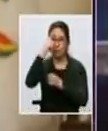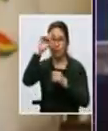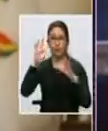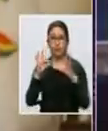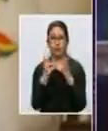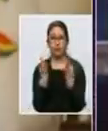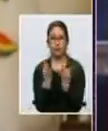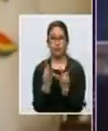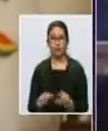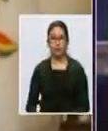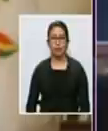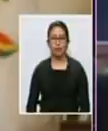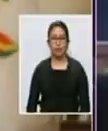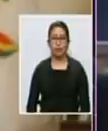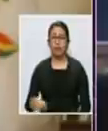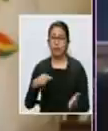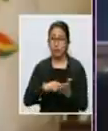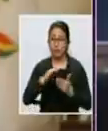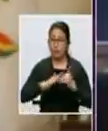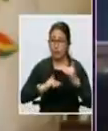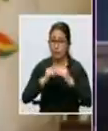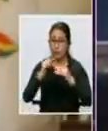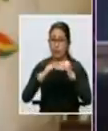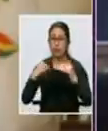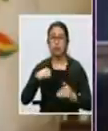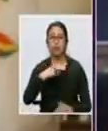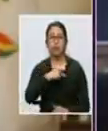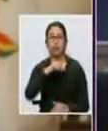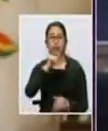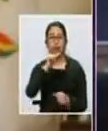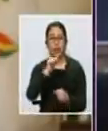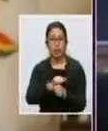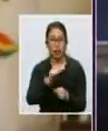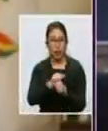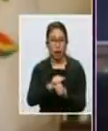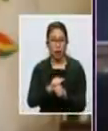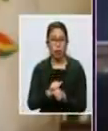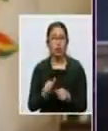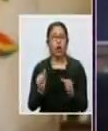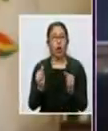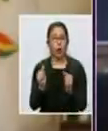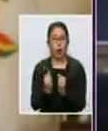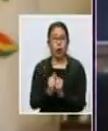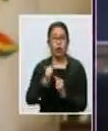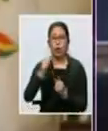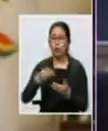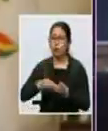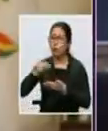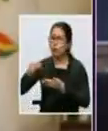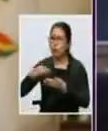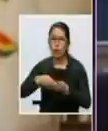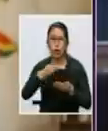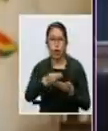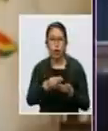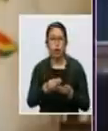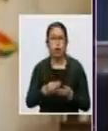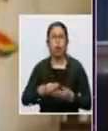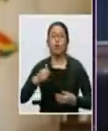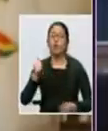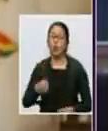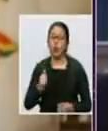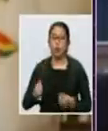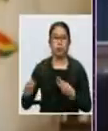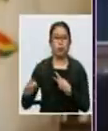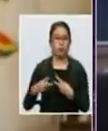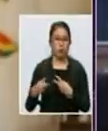nosotros hemos estado permanentemente conversando con la dirigencia de la COP y valoramos profundamente en ellos la comprensión